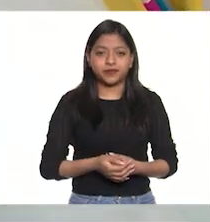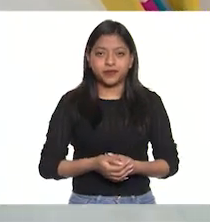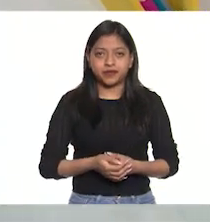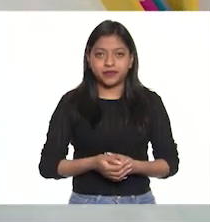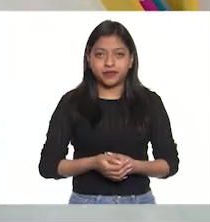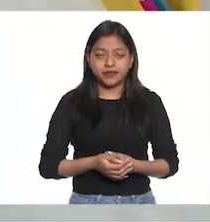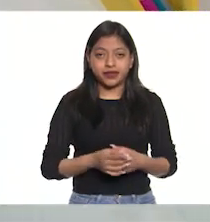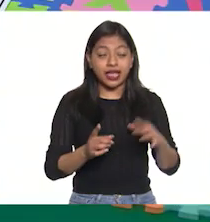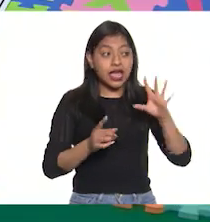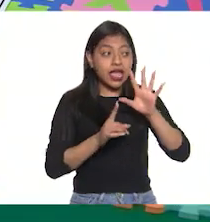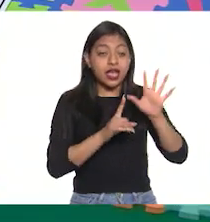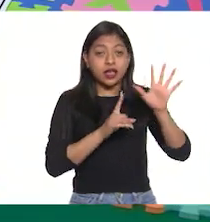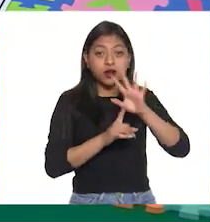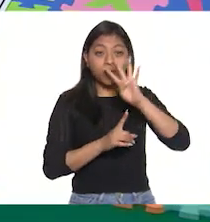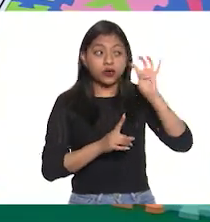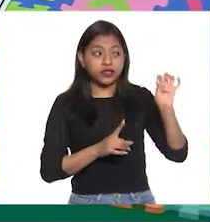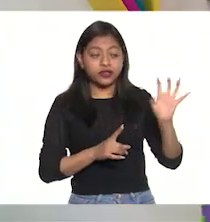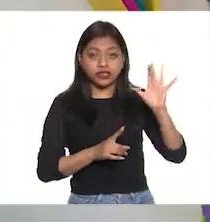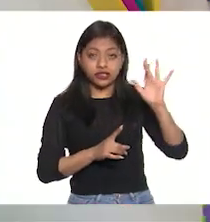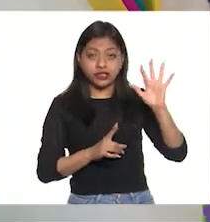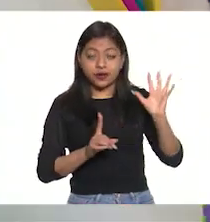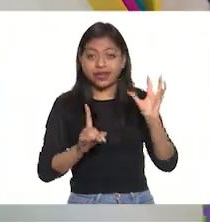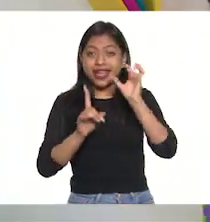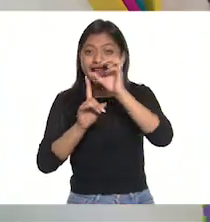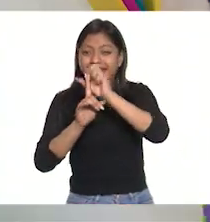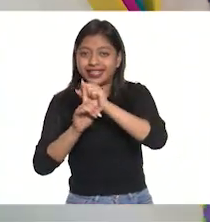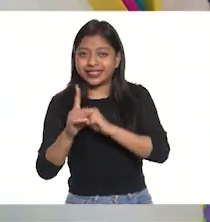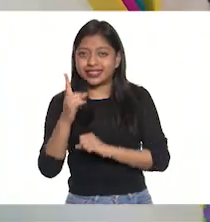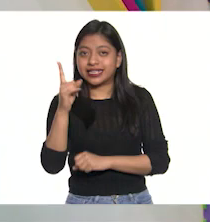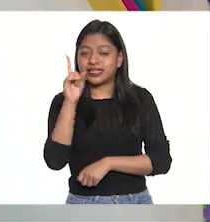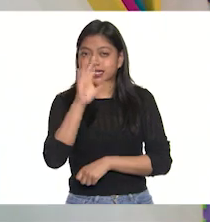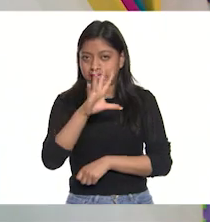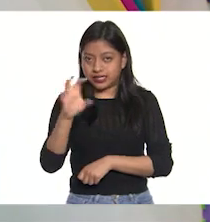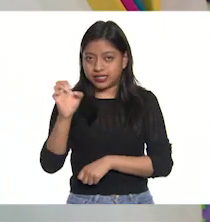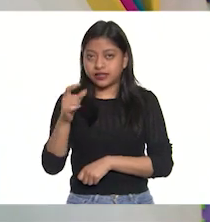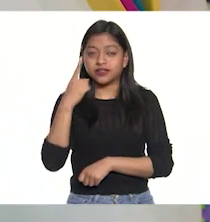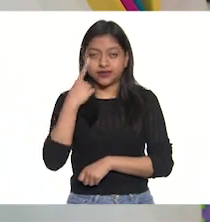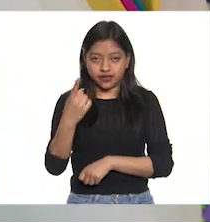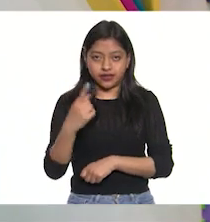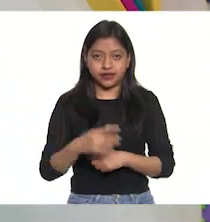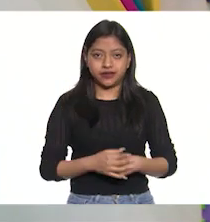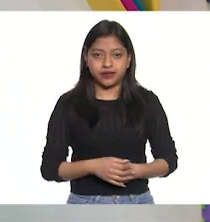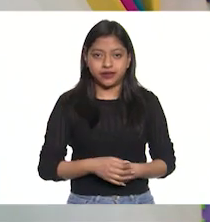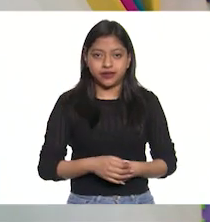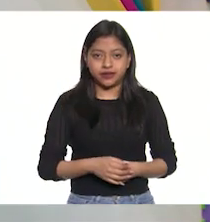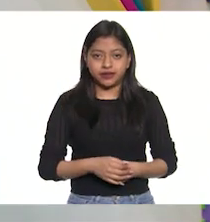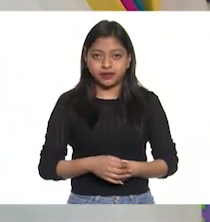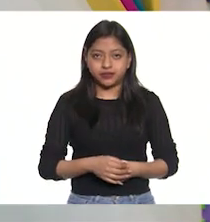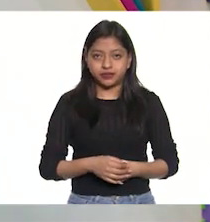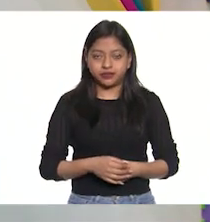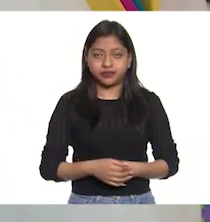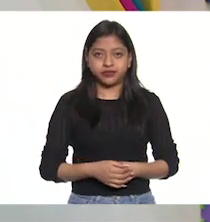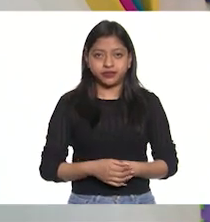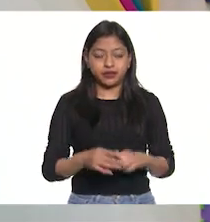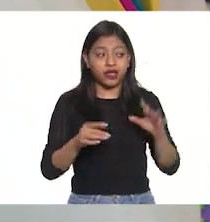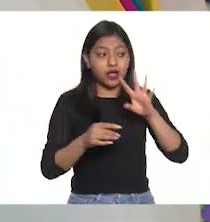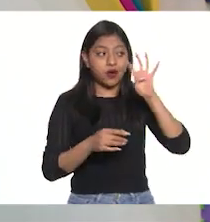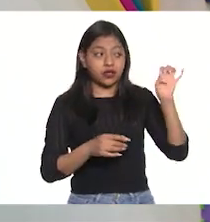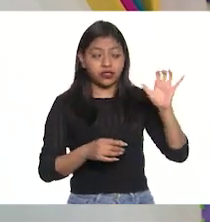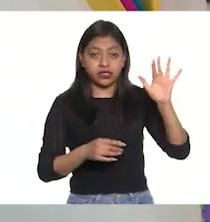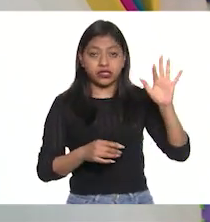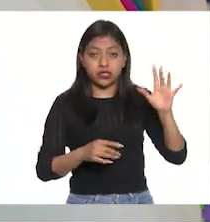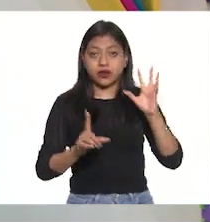centena más cercana, que sería 500. Entonces, tenemos 450, vamos a contar a la centena más cercana, que son